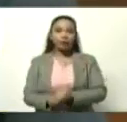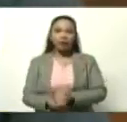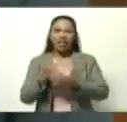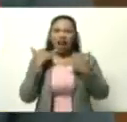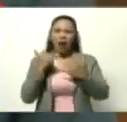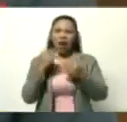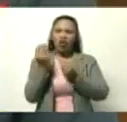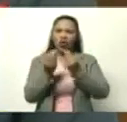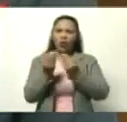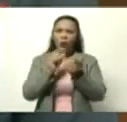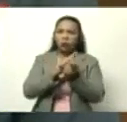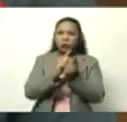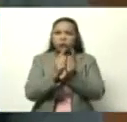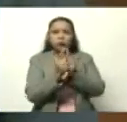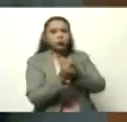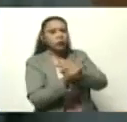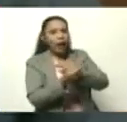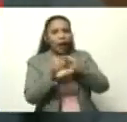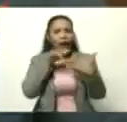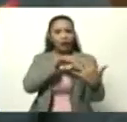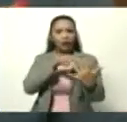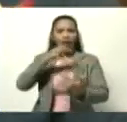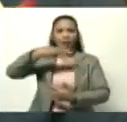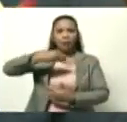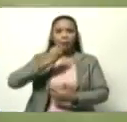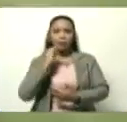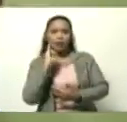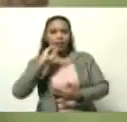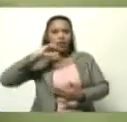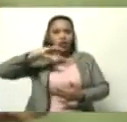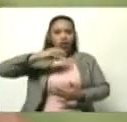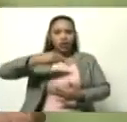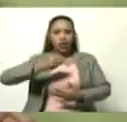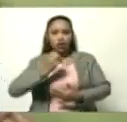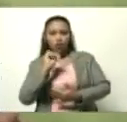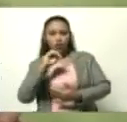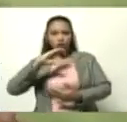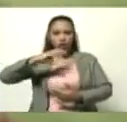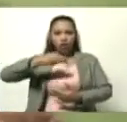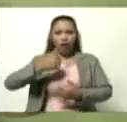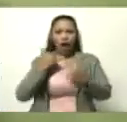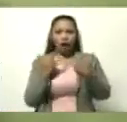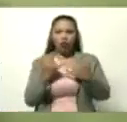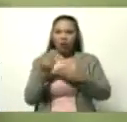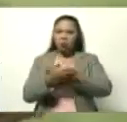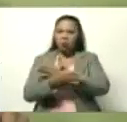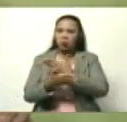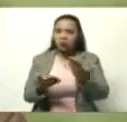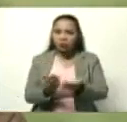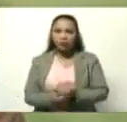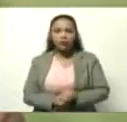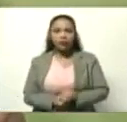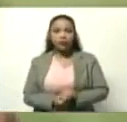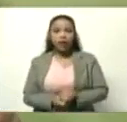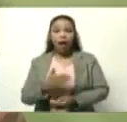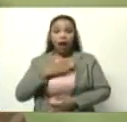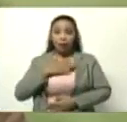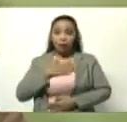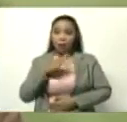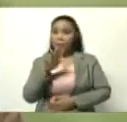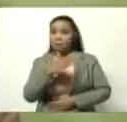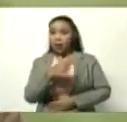trascendencia que tiene la batalla de pichincha en la actualidad bueno yo a mí me parece sumamente importante